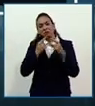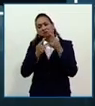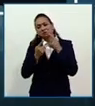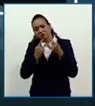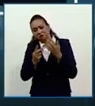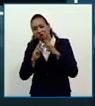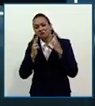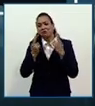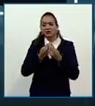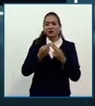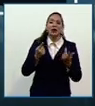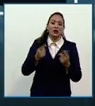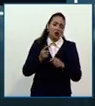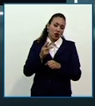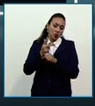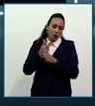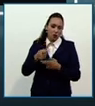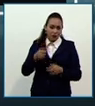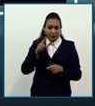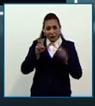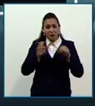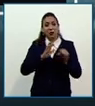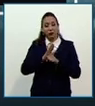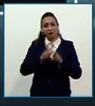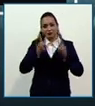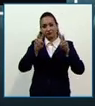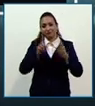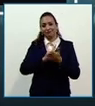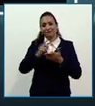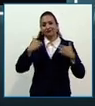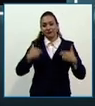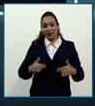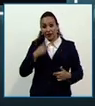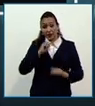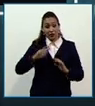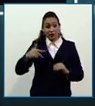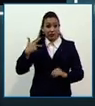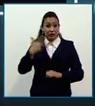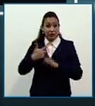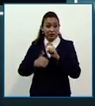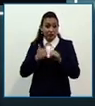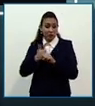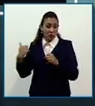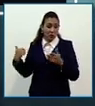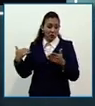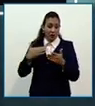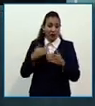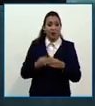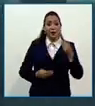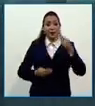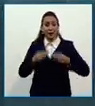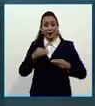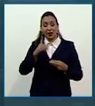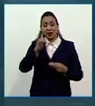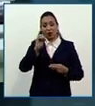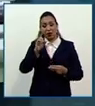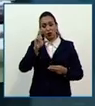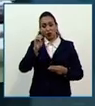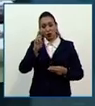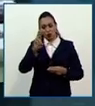reforma constitucional en materia de derechos humanos a 13 años ya de su promulgación. La magistrada María Dolores